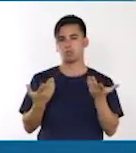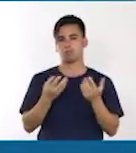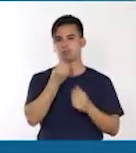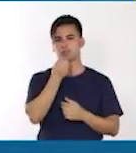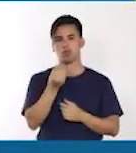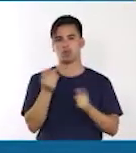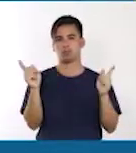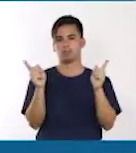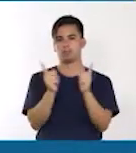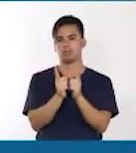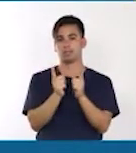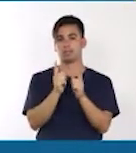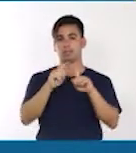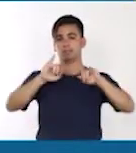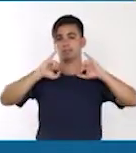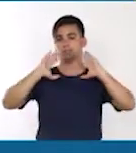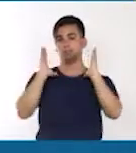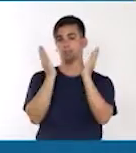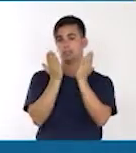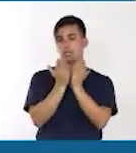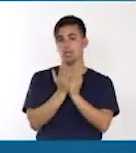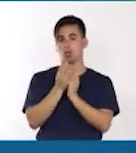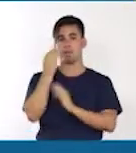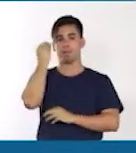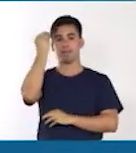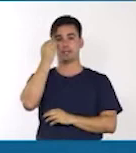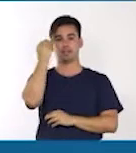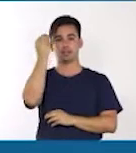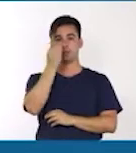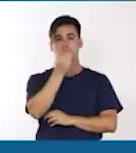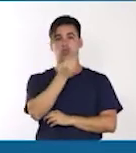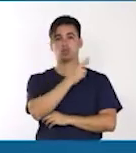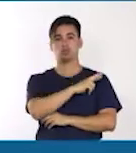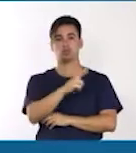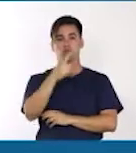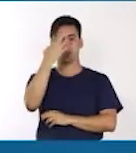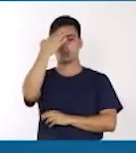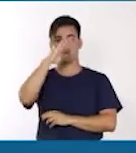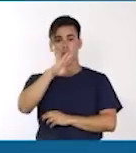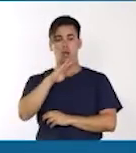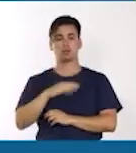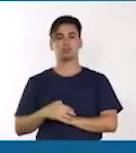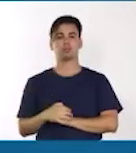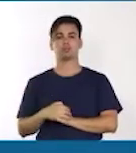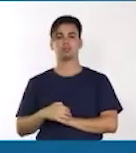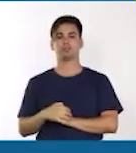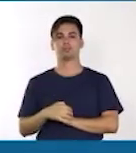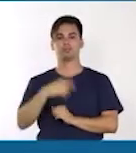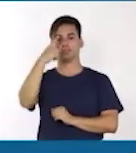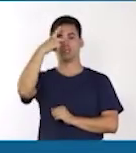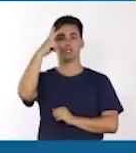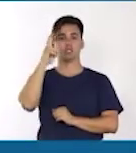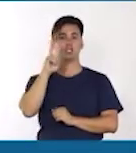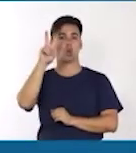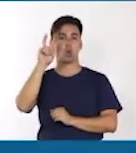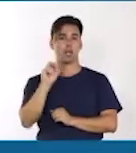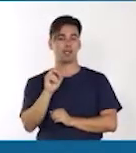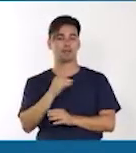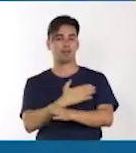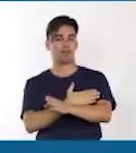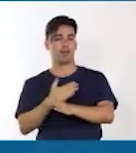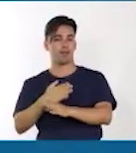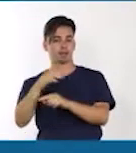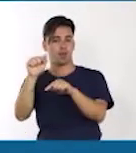El otro tema es la síntesis integradora del pensamiento revolucionario cubano del siglo